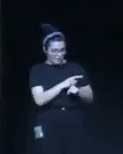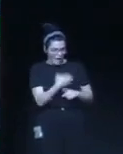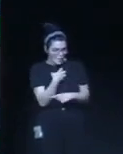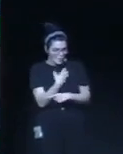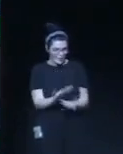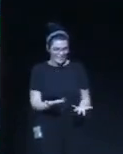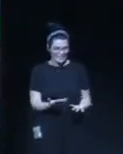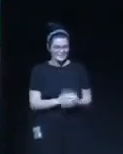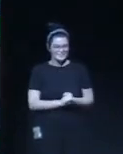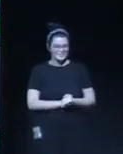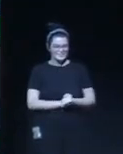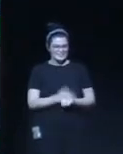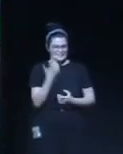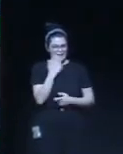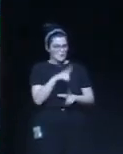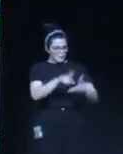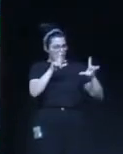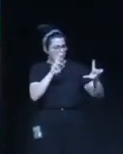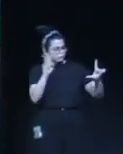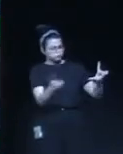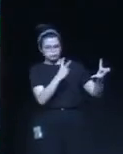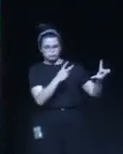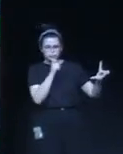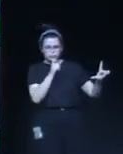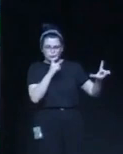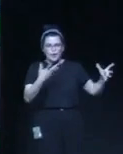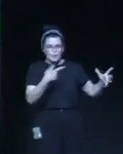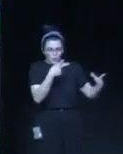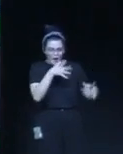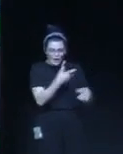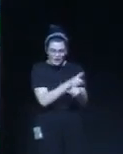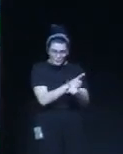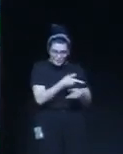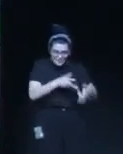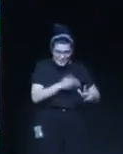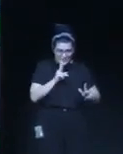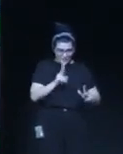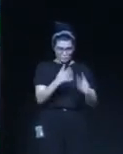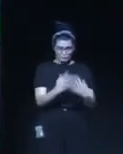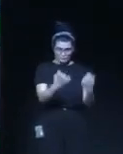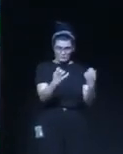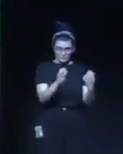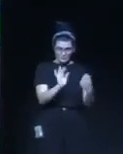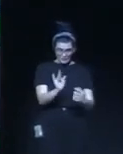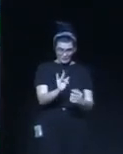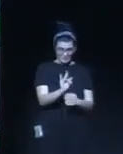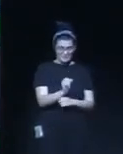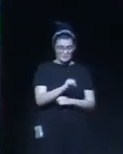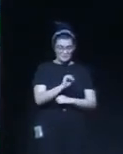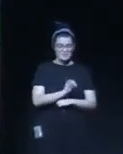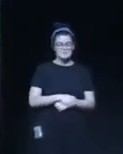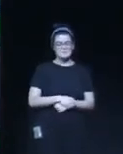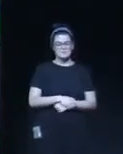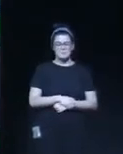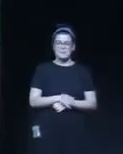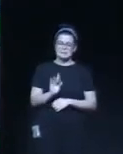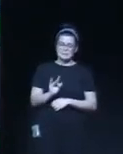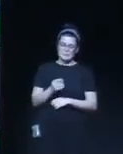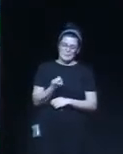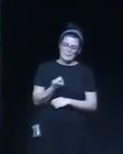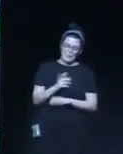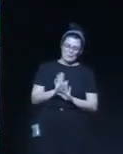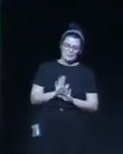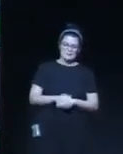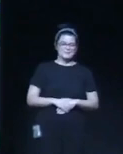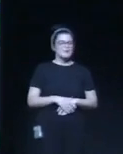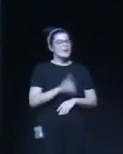no. Pues, si te hemos visto ahí en pantalla grande, ¿cómo? ¿Y te pones nerviosa aquí? ¿Sí? ¿Te pones nerviosa? Sí. No. Bueno, va a ser muy